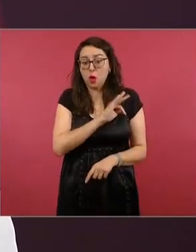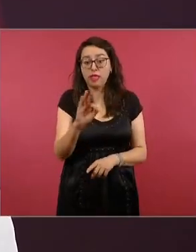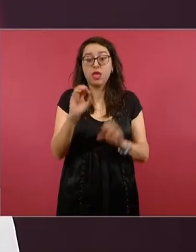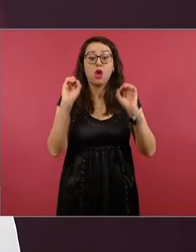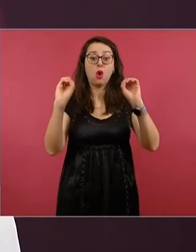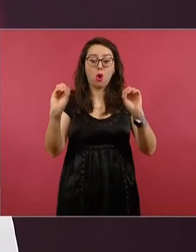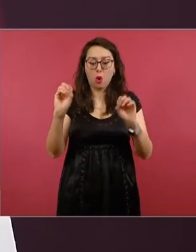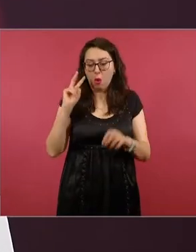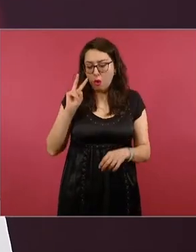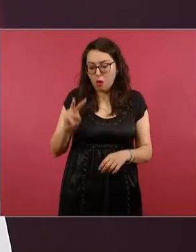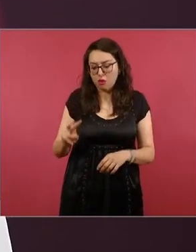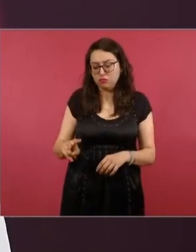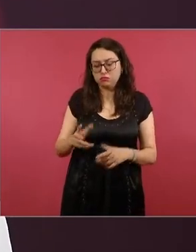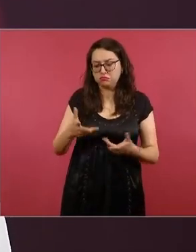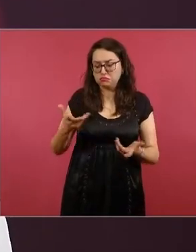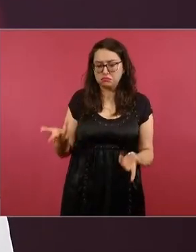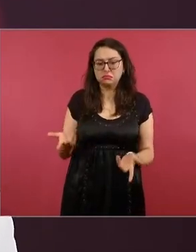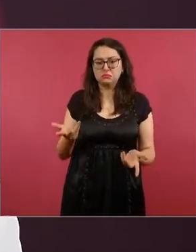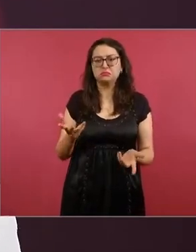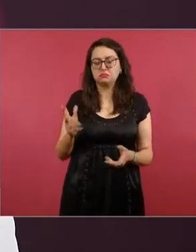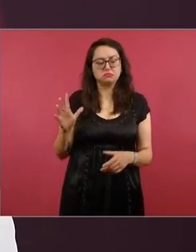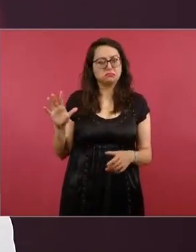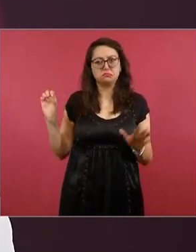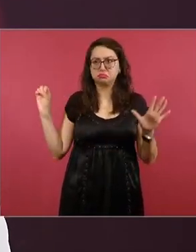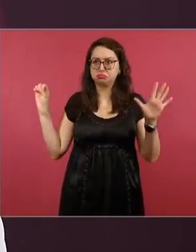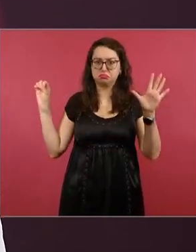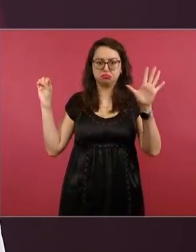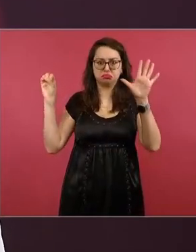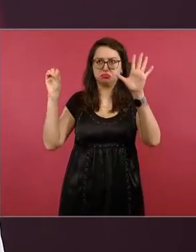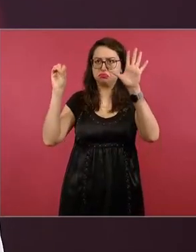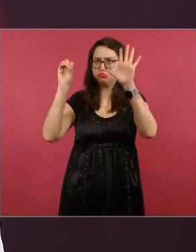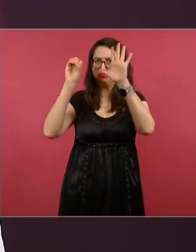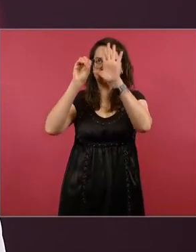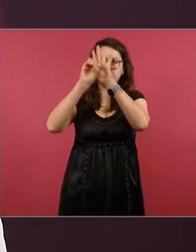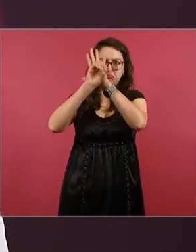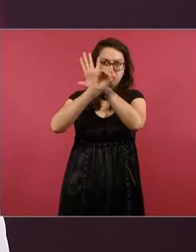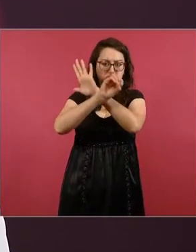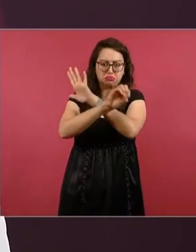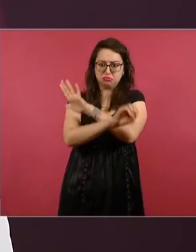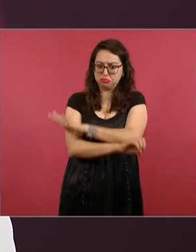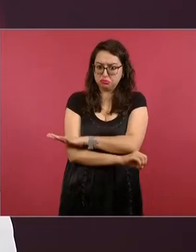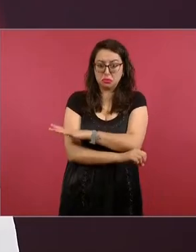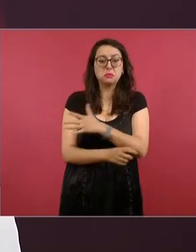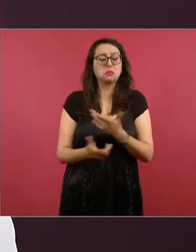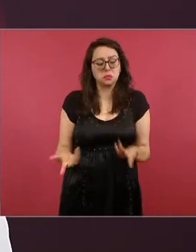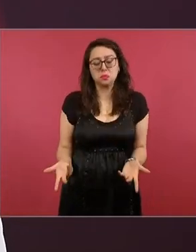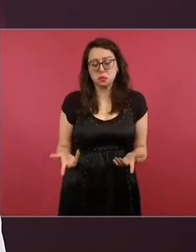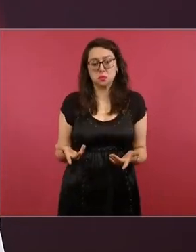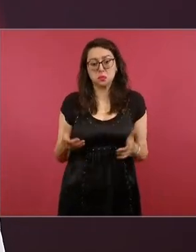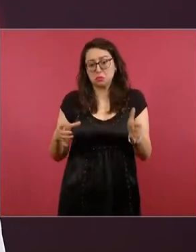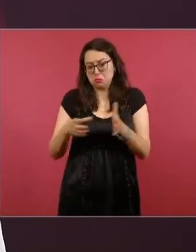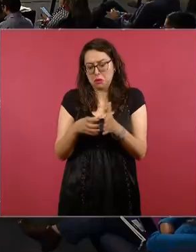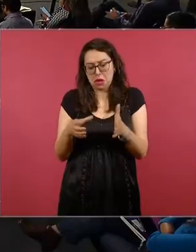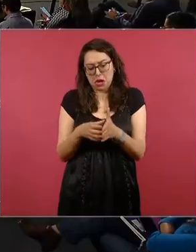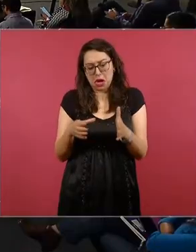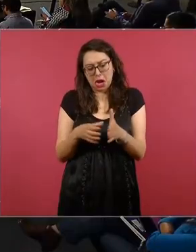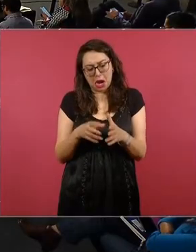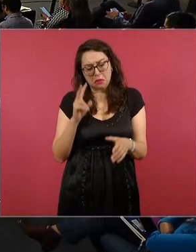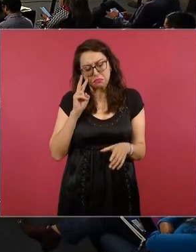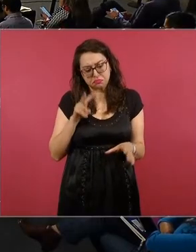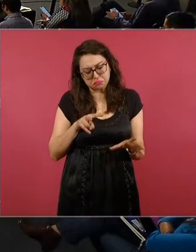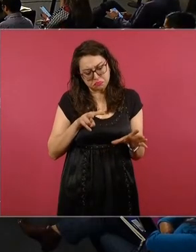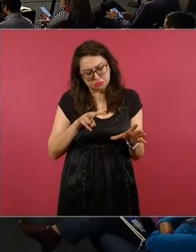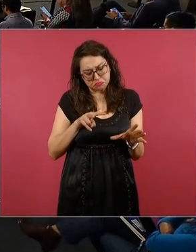la cara del sol, durante la totalidad y luego cuando se va otra vez volviendo a